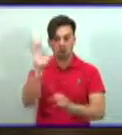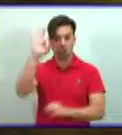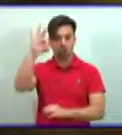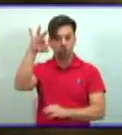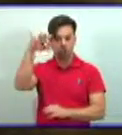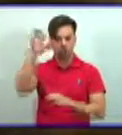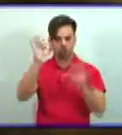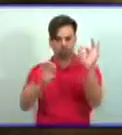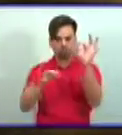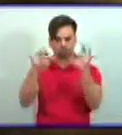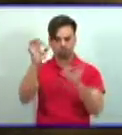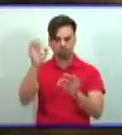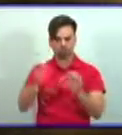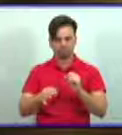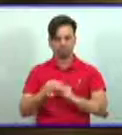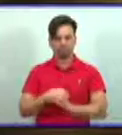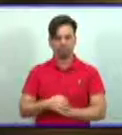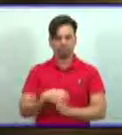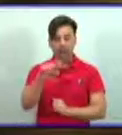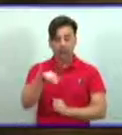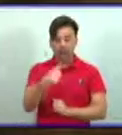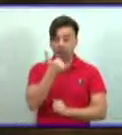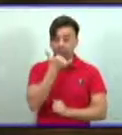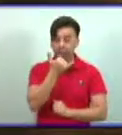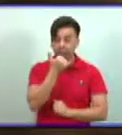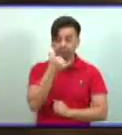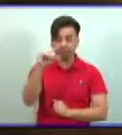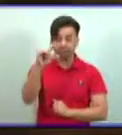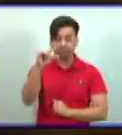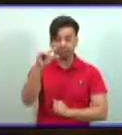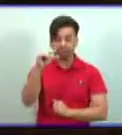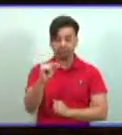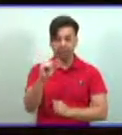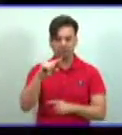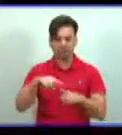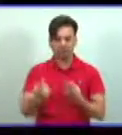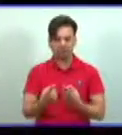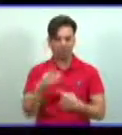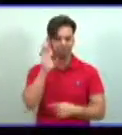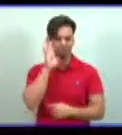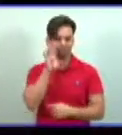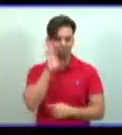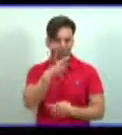ozono cada vez es más delgada y esto se produce debido a la contaminación emitida desde la Tierra.